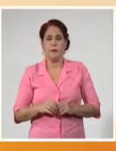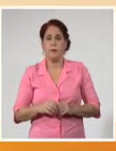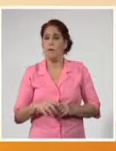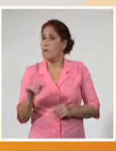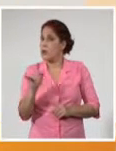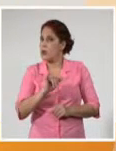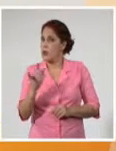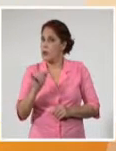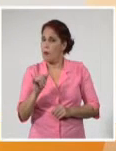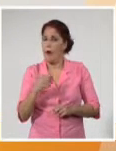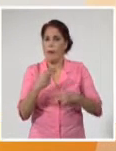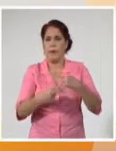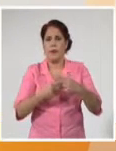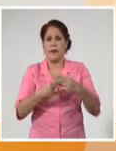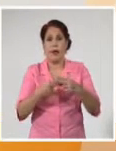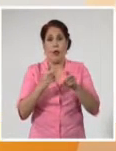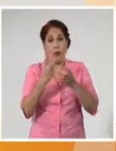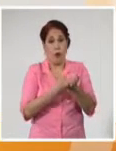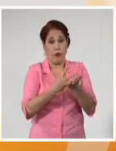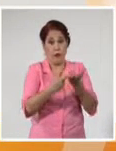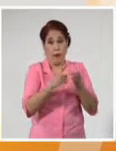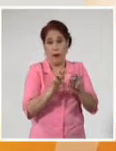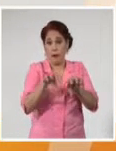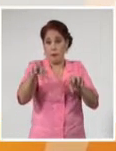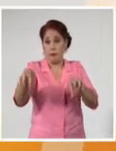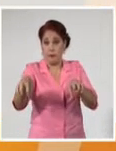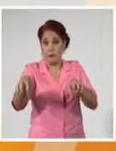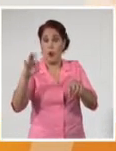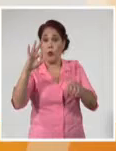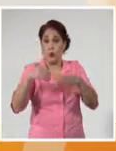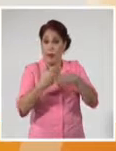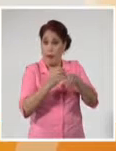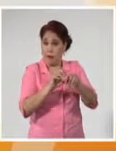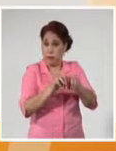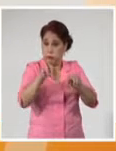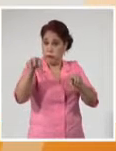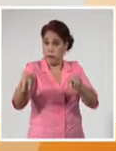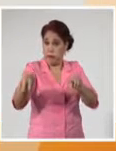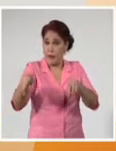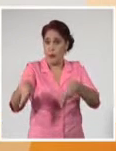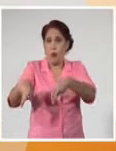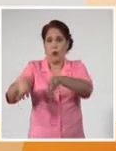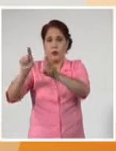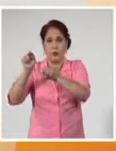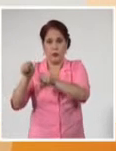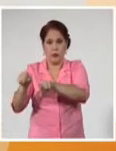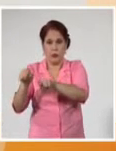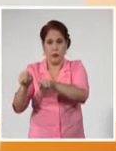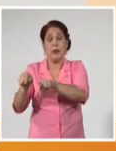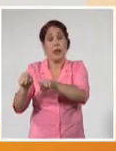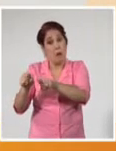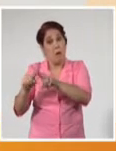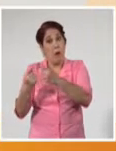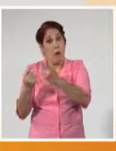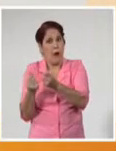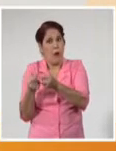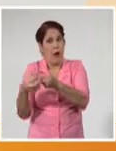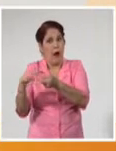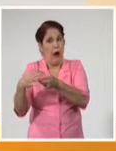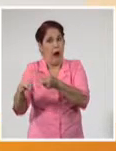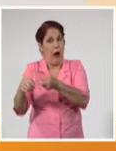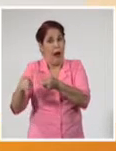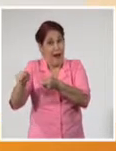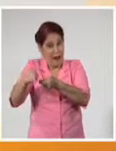Asimismo, realizarán una cuarentena obligatoria por 8 días en una instalación hotelera, asumiendo los costos de alojamiento